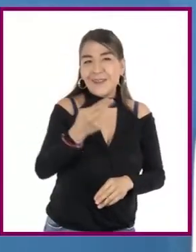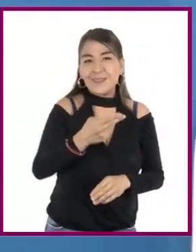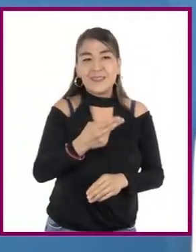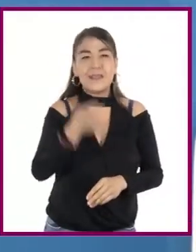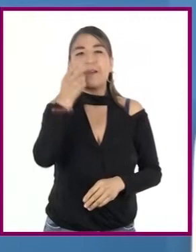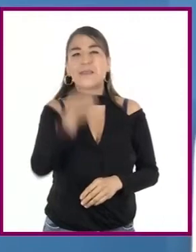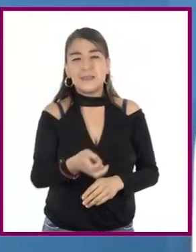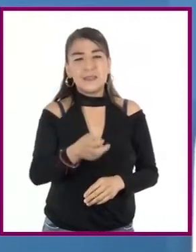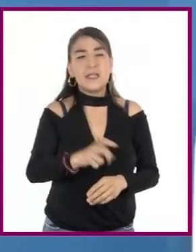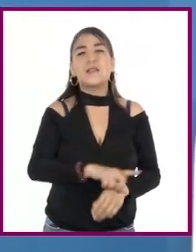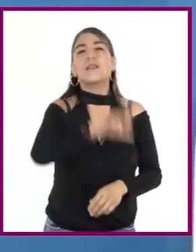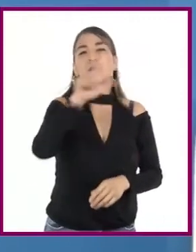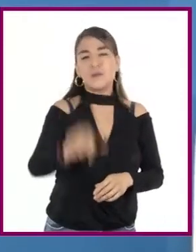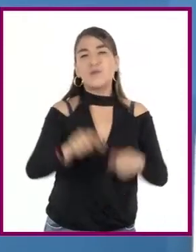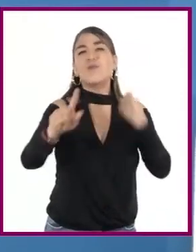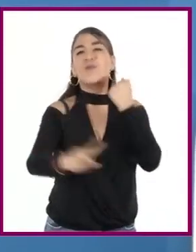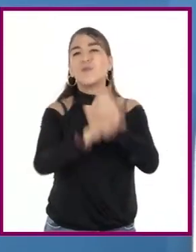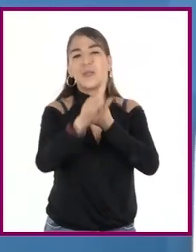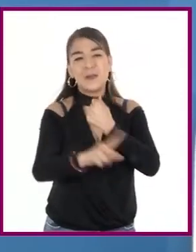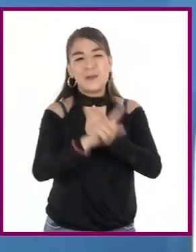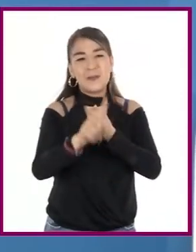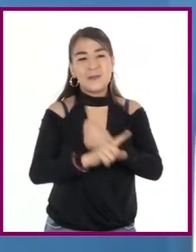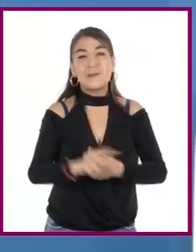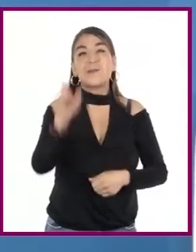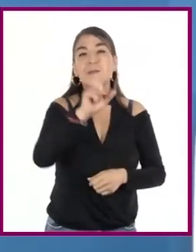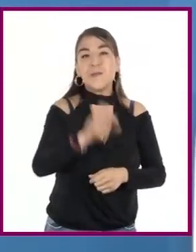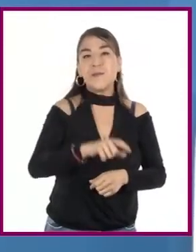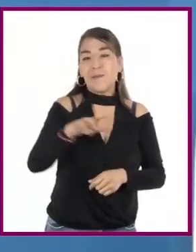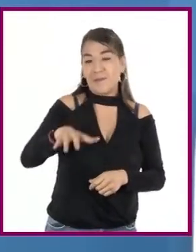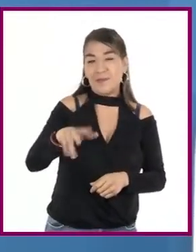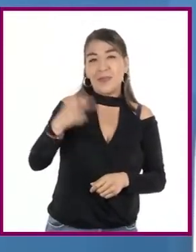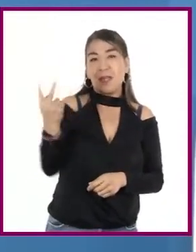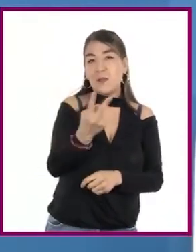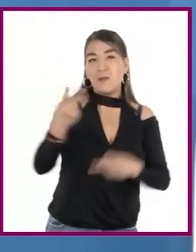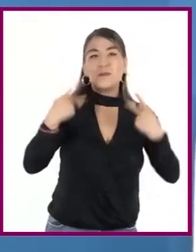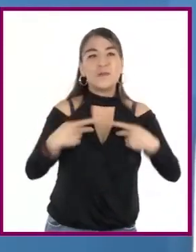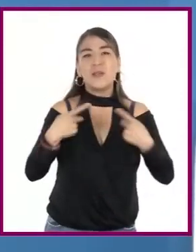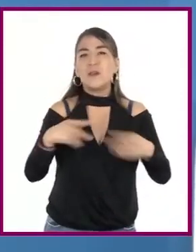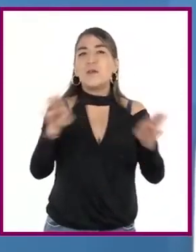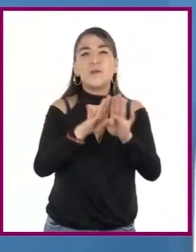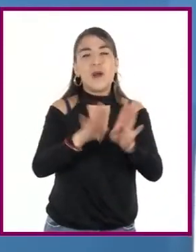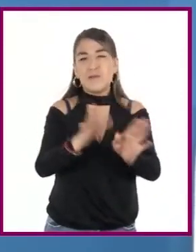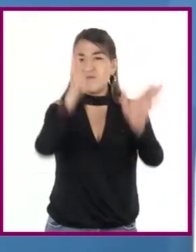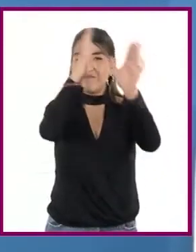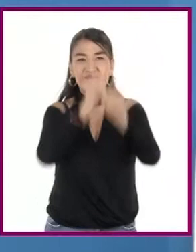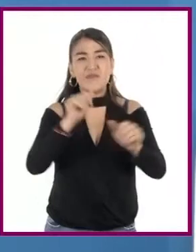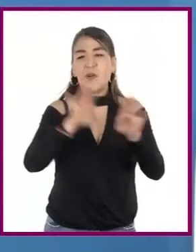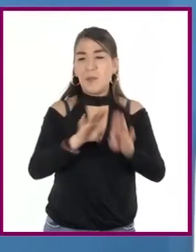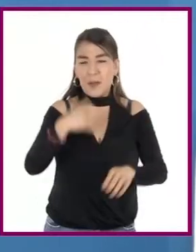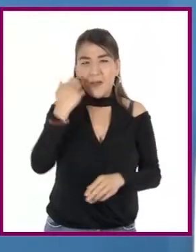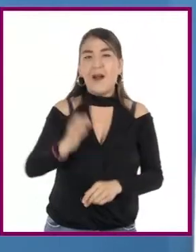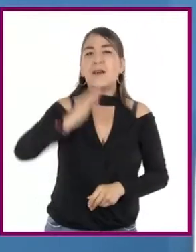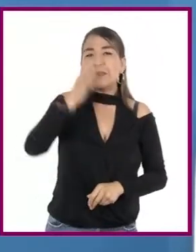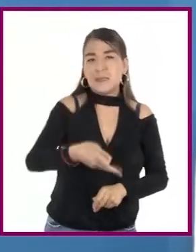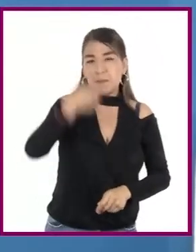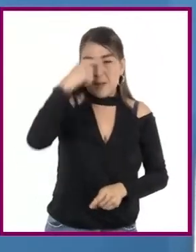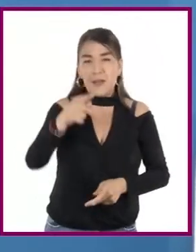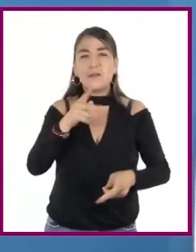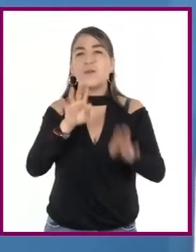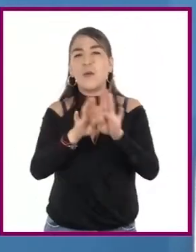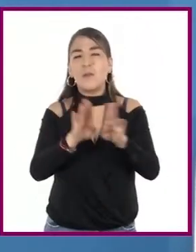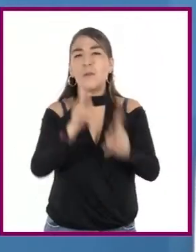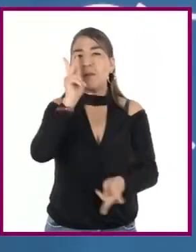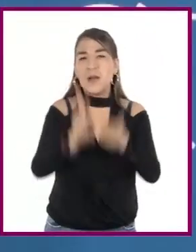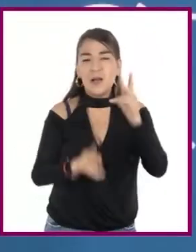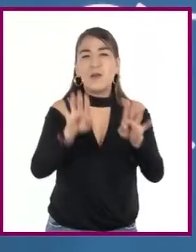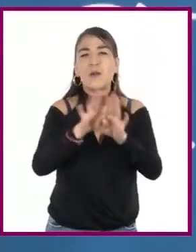necesidades, y se convierten en problemas cuando alguna de las partes no muestra disposición para dialogar y